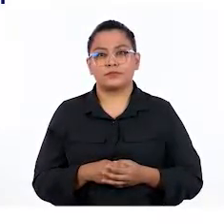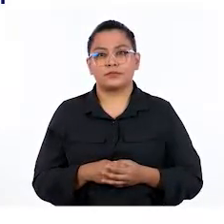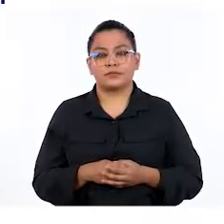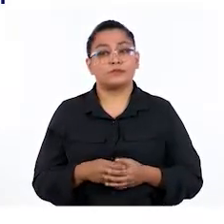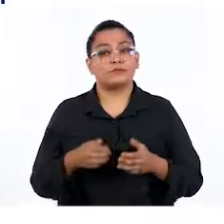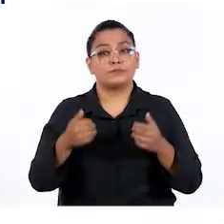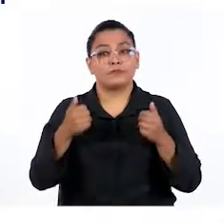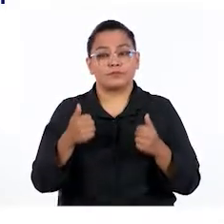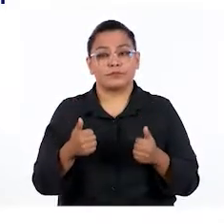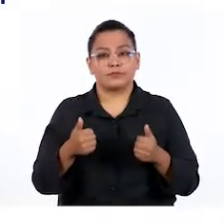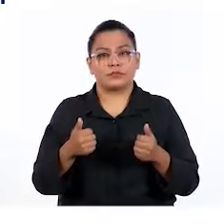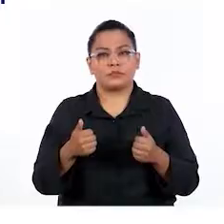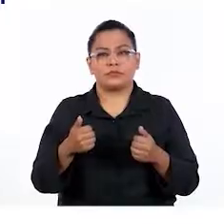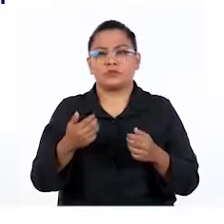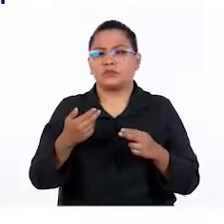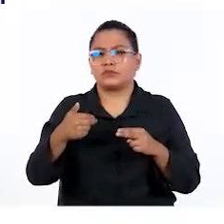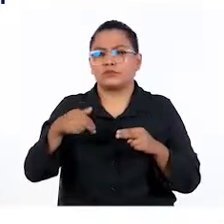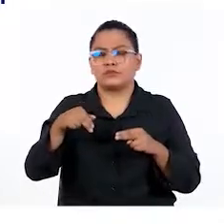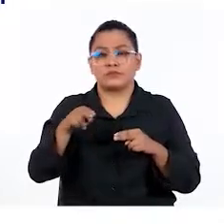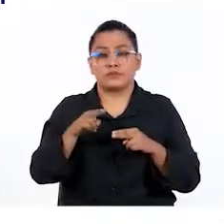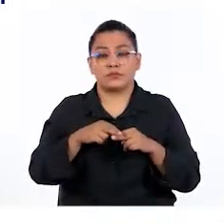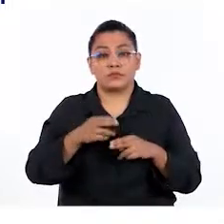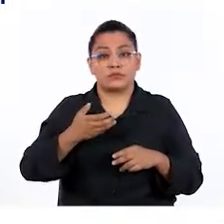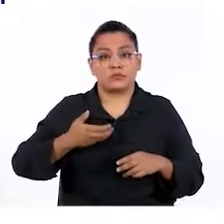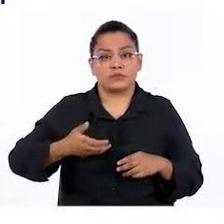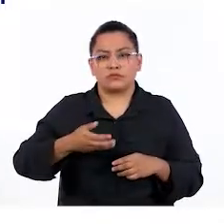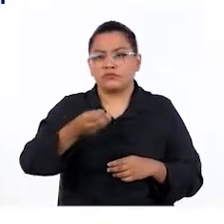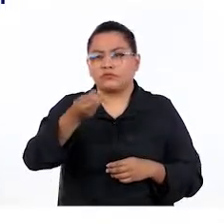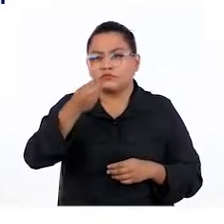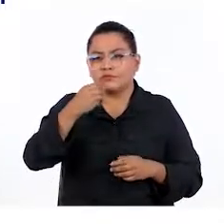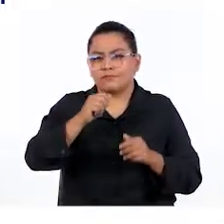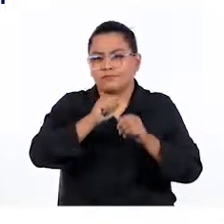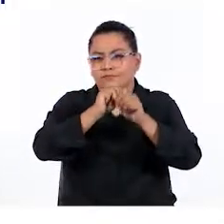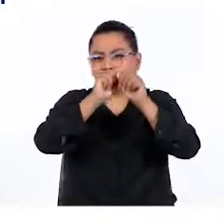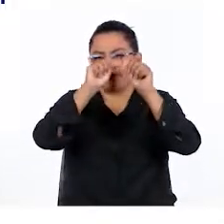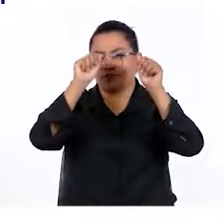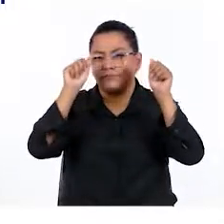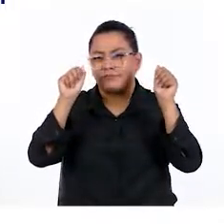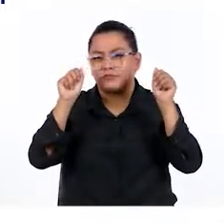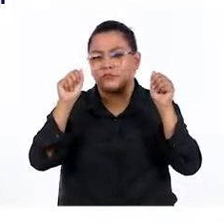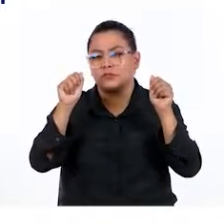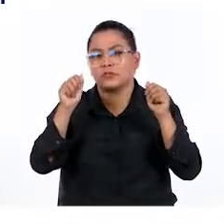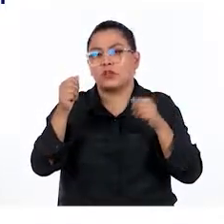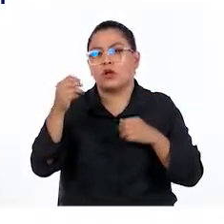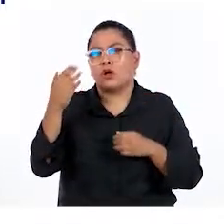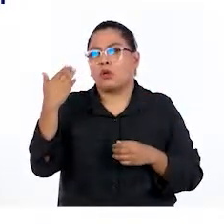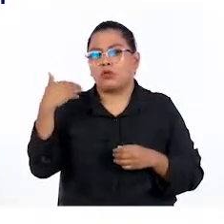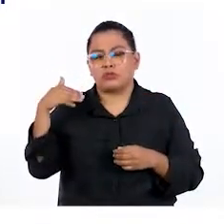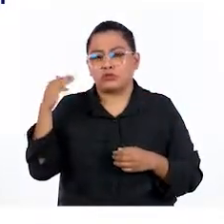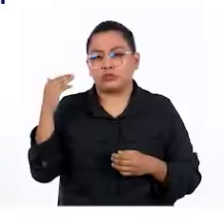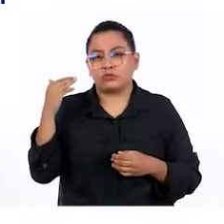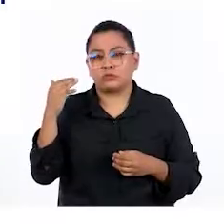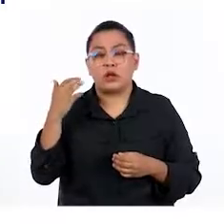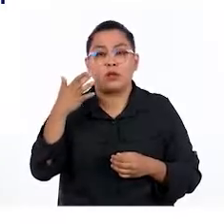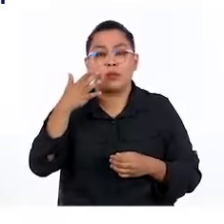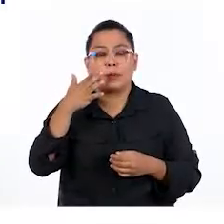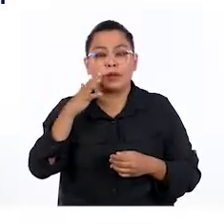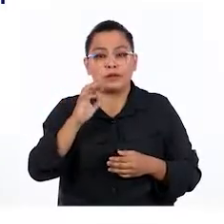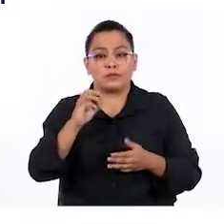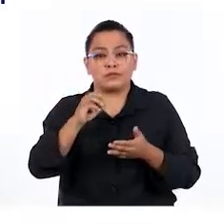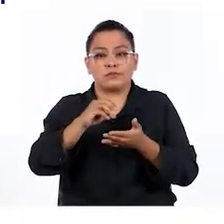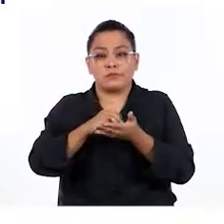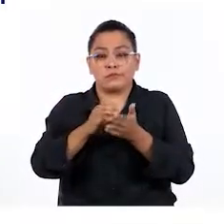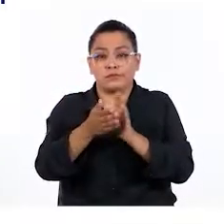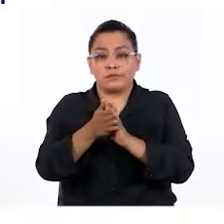Muy bien. Normalmente, nosotros desayunamos alimentos típicos. Entre estos alimentos típicos destacan en